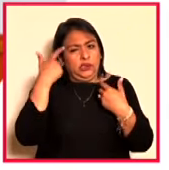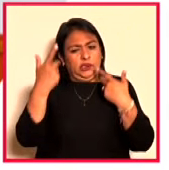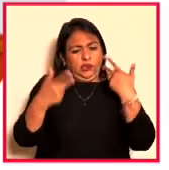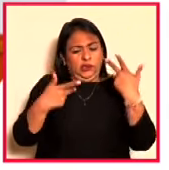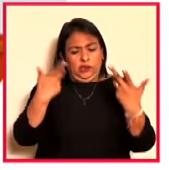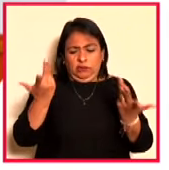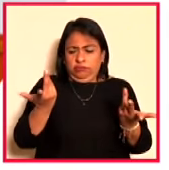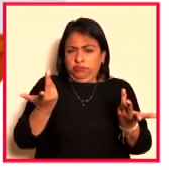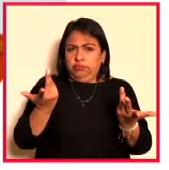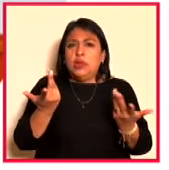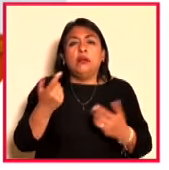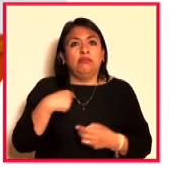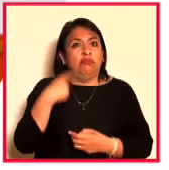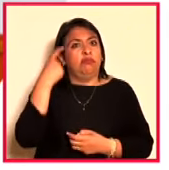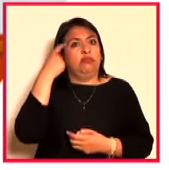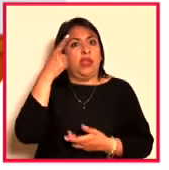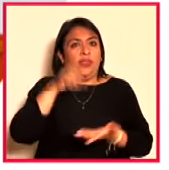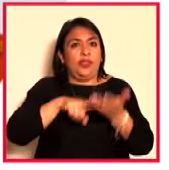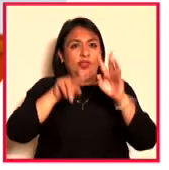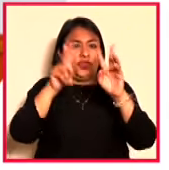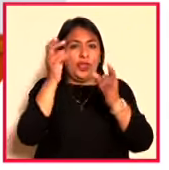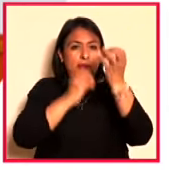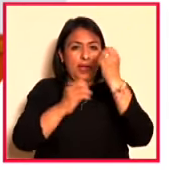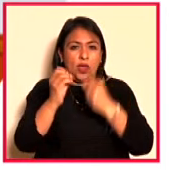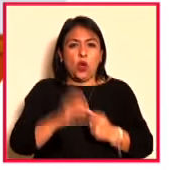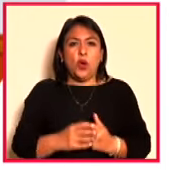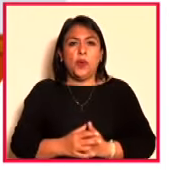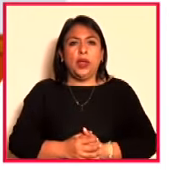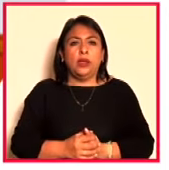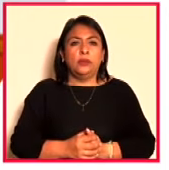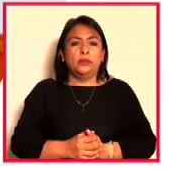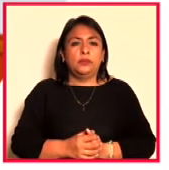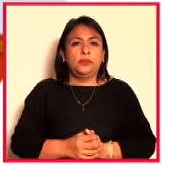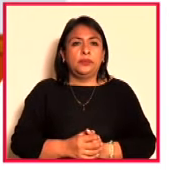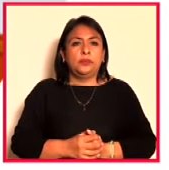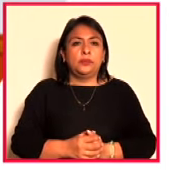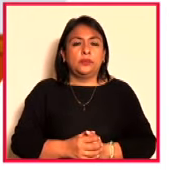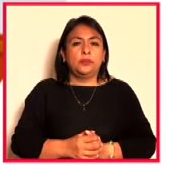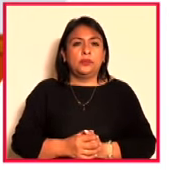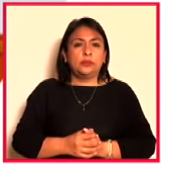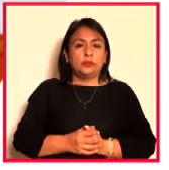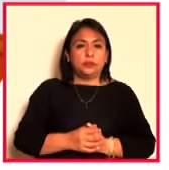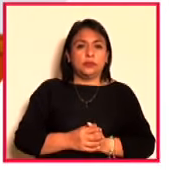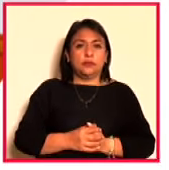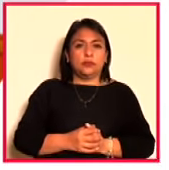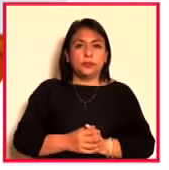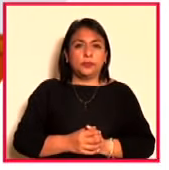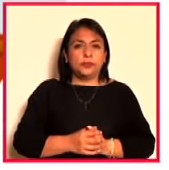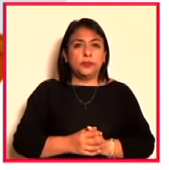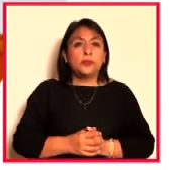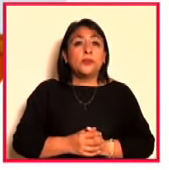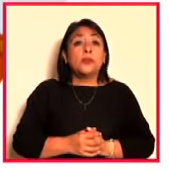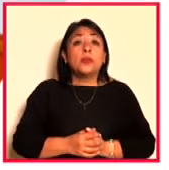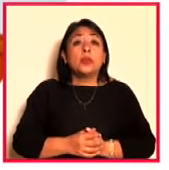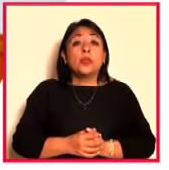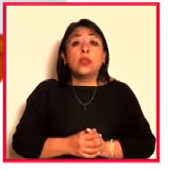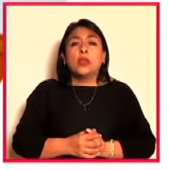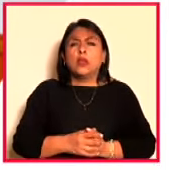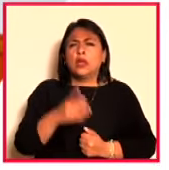convicciones. Algún día, cuando sea viejo y ya no tenga que trabajar, voy a escribir mi propia historia. Tijuana y de Baja